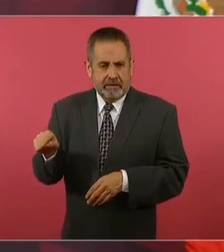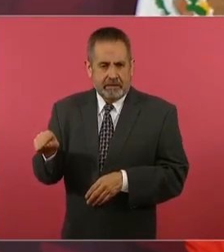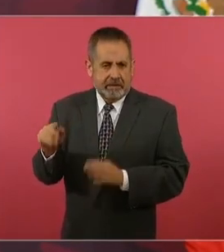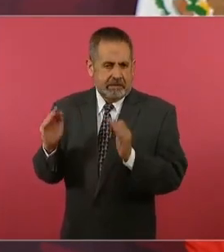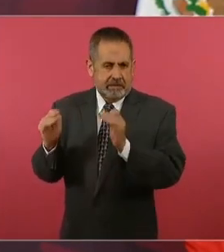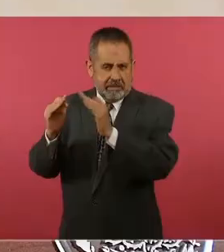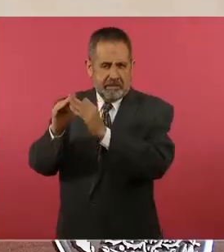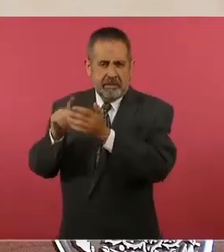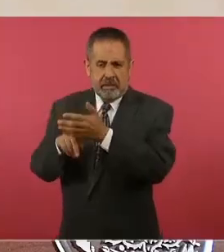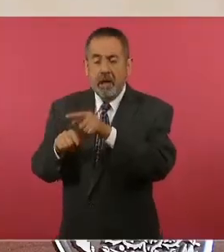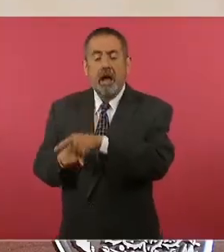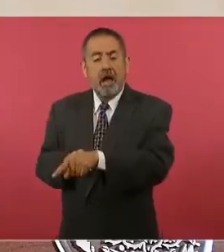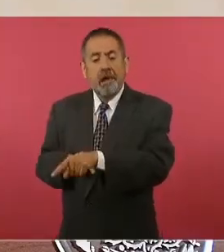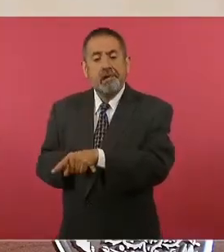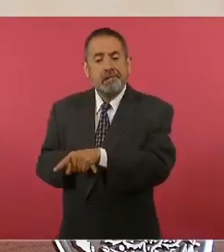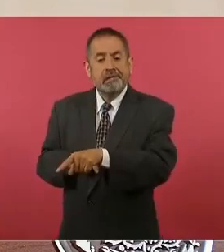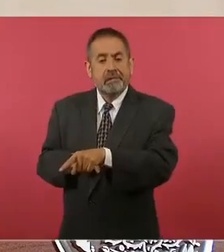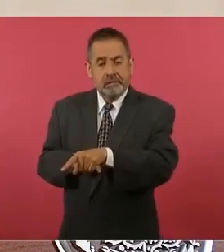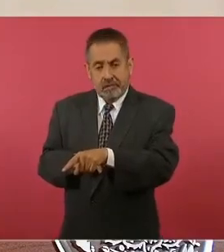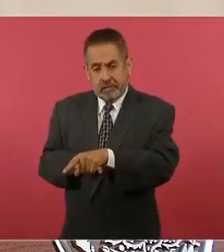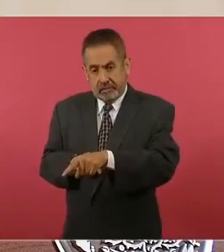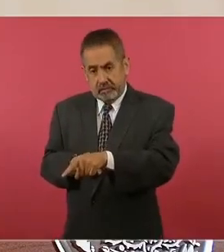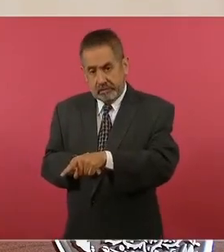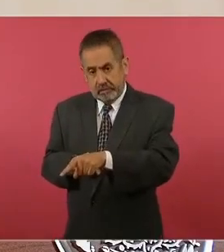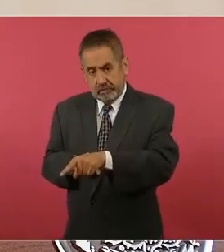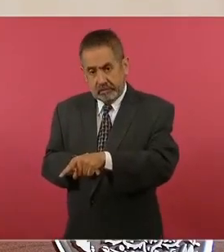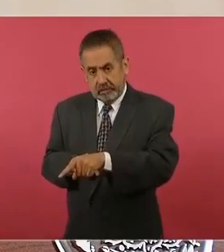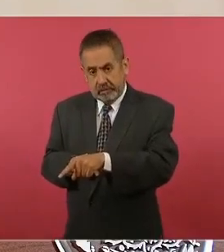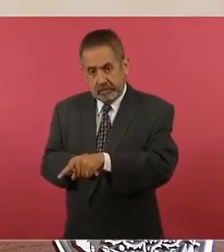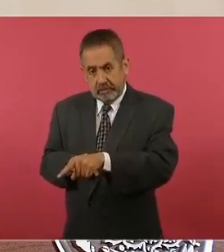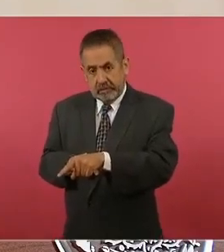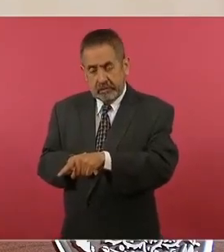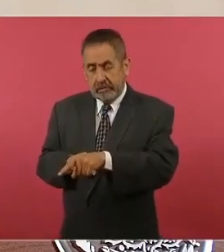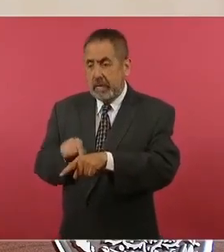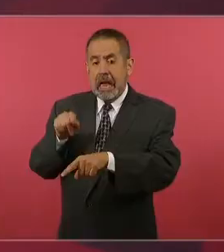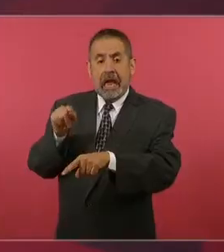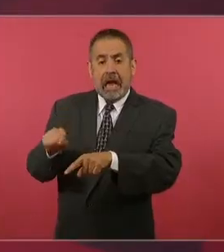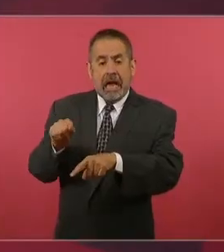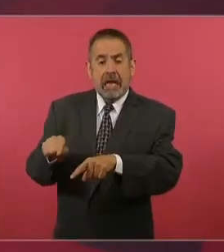se va a abrir